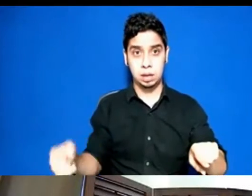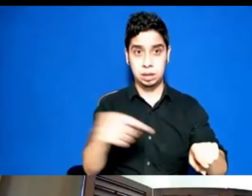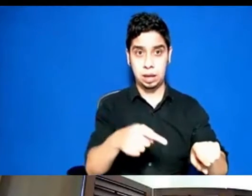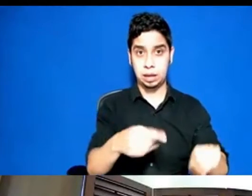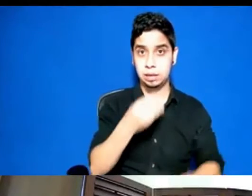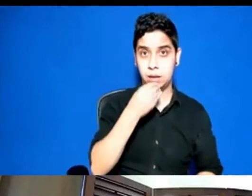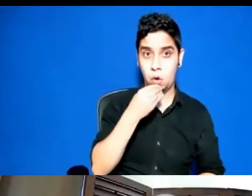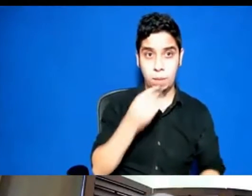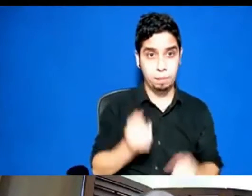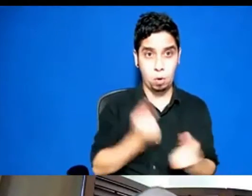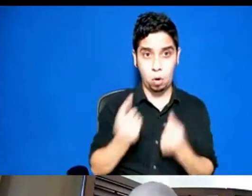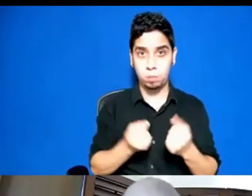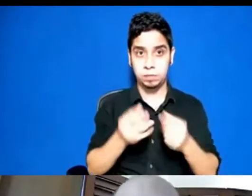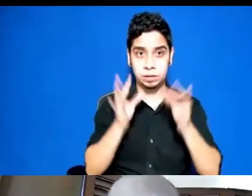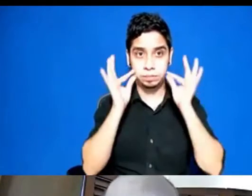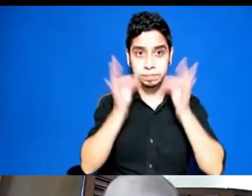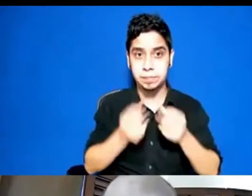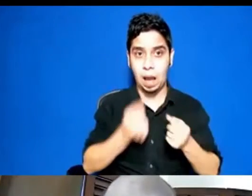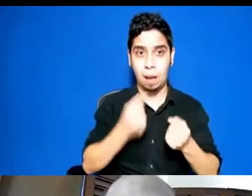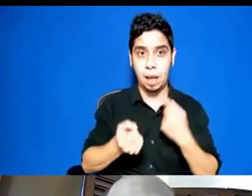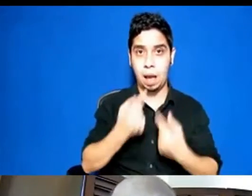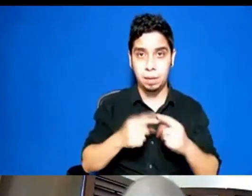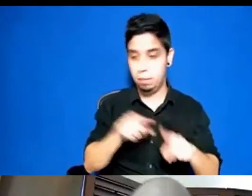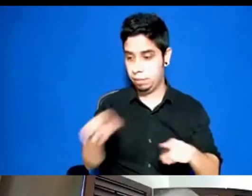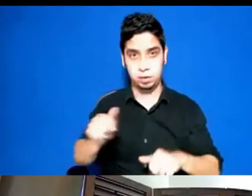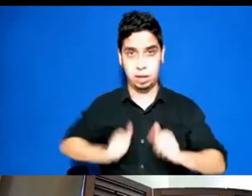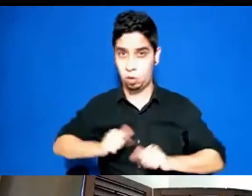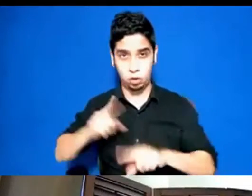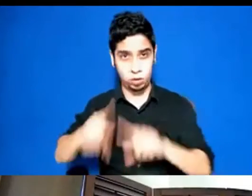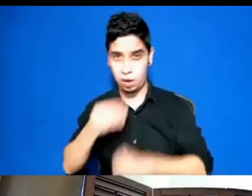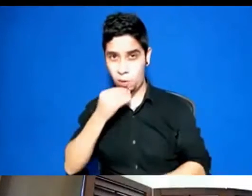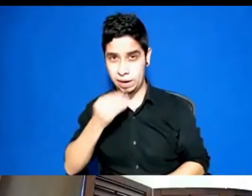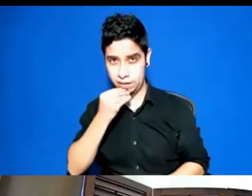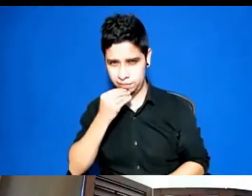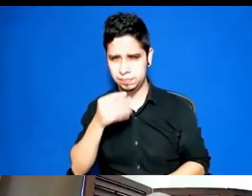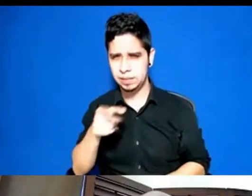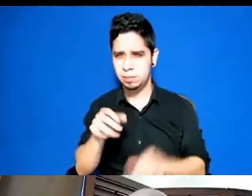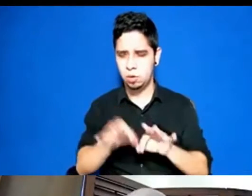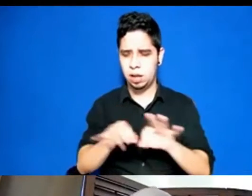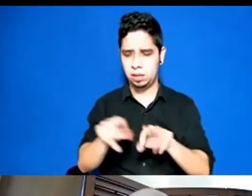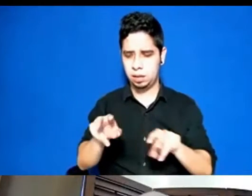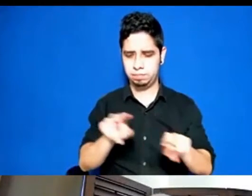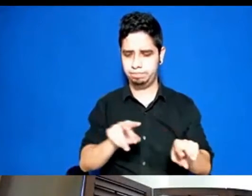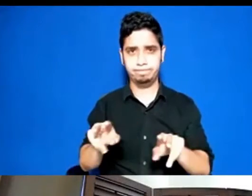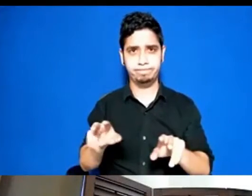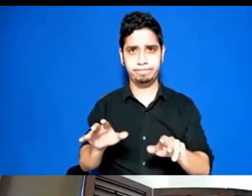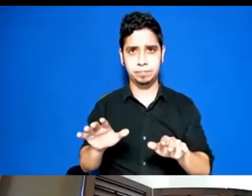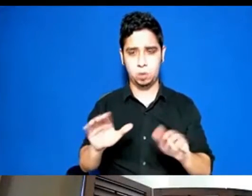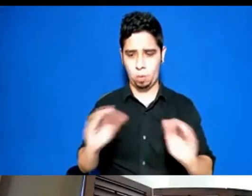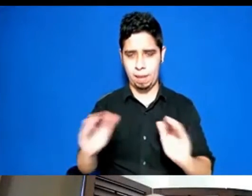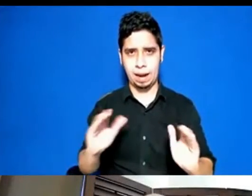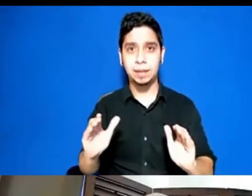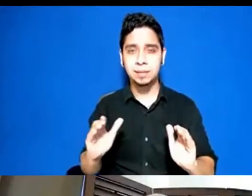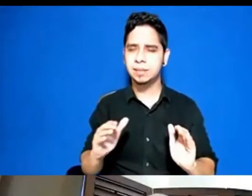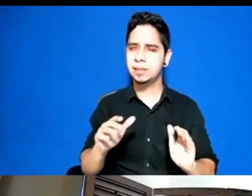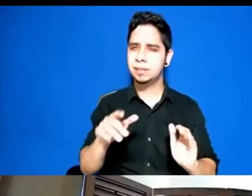popcorn y se come la cosa. Pero el teatro no. El teatro no. O sea que es, pues, nada, no vamos a entrar en ese